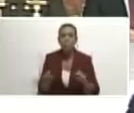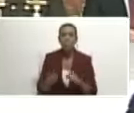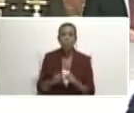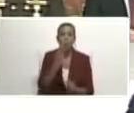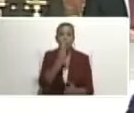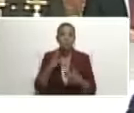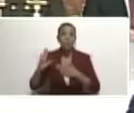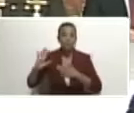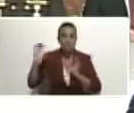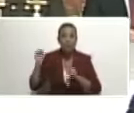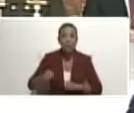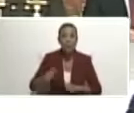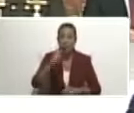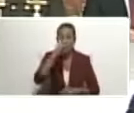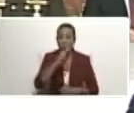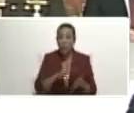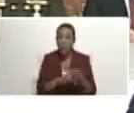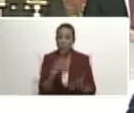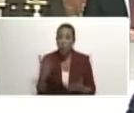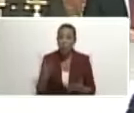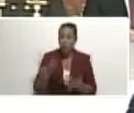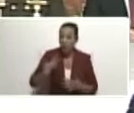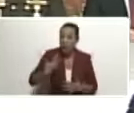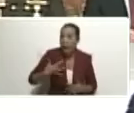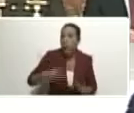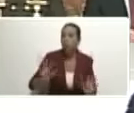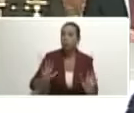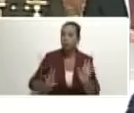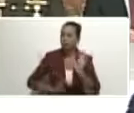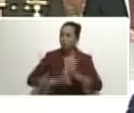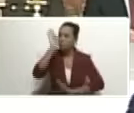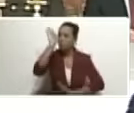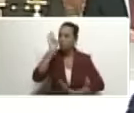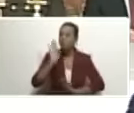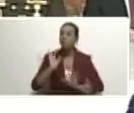promete ser un gran año, el 2024.